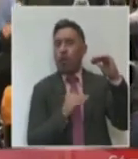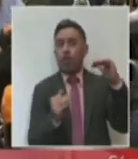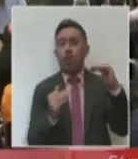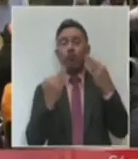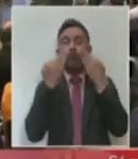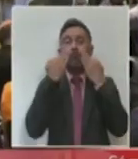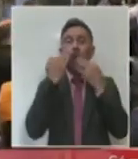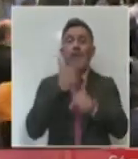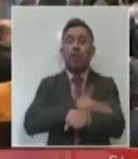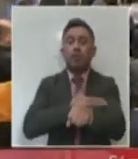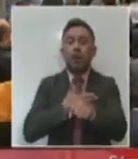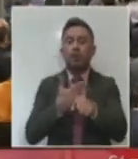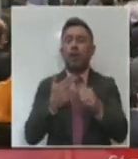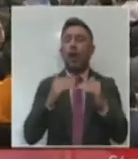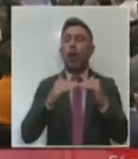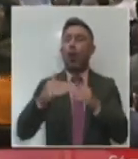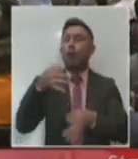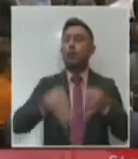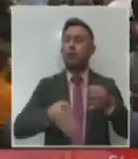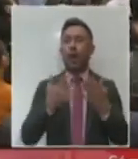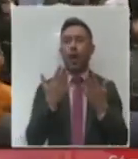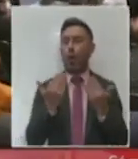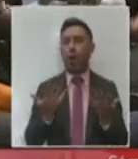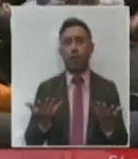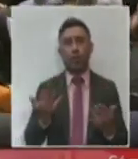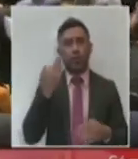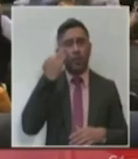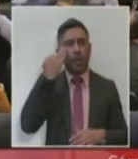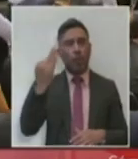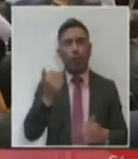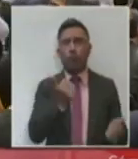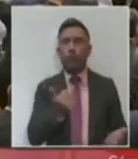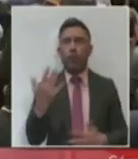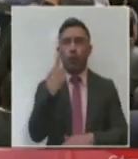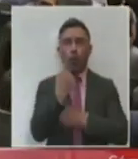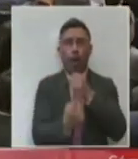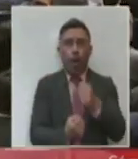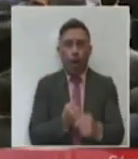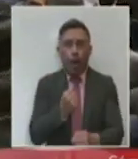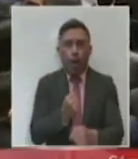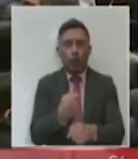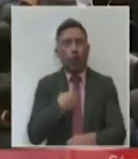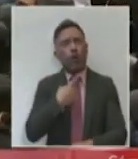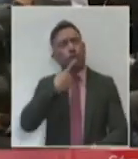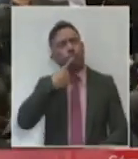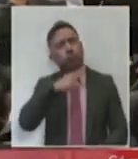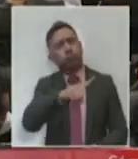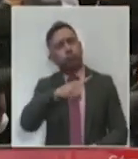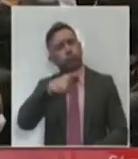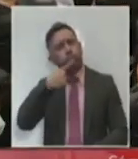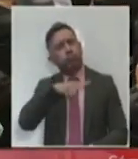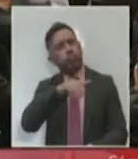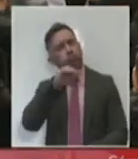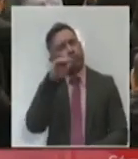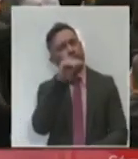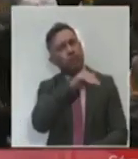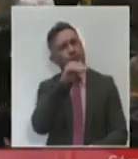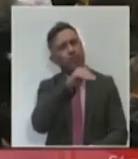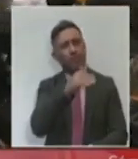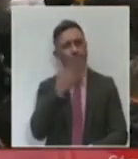Claramente, llevamos más de un año reclamando justicia para las víctimas de la línea